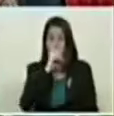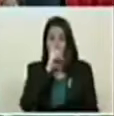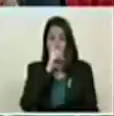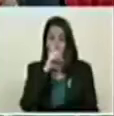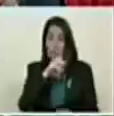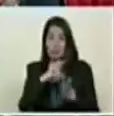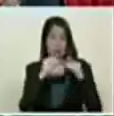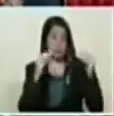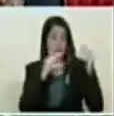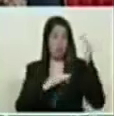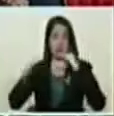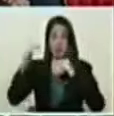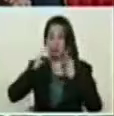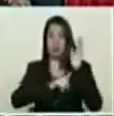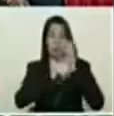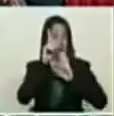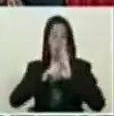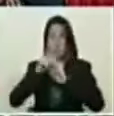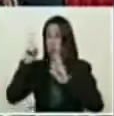alto,